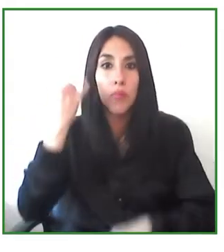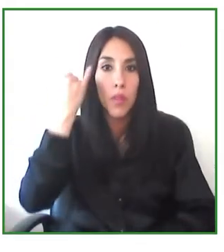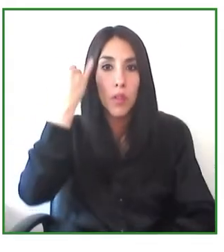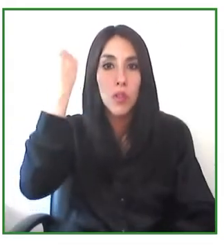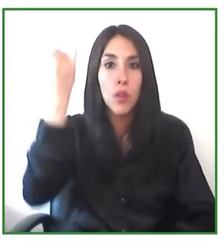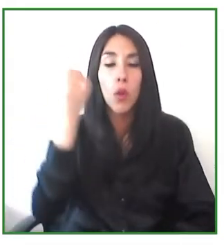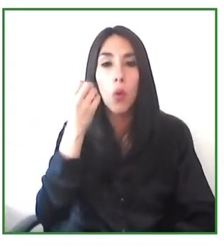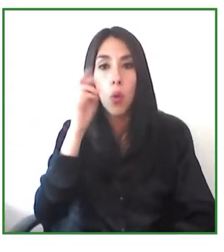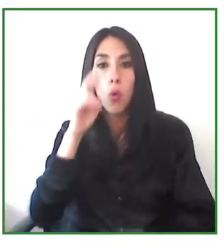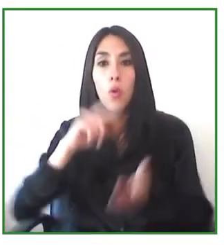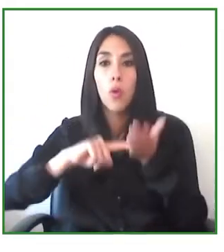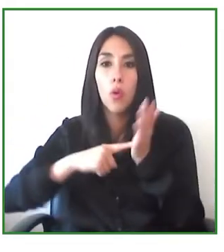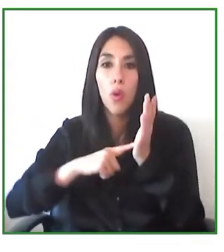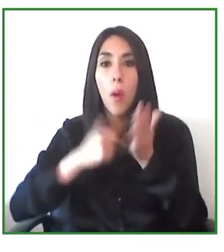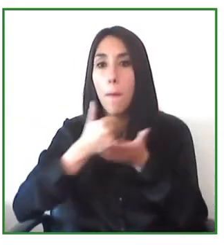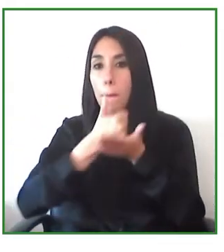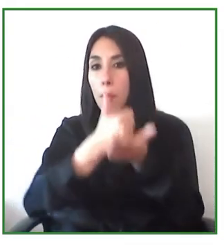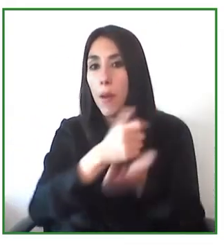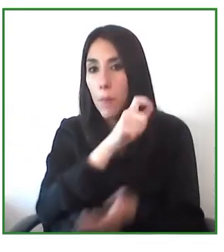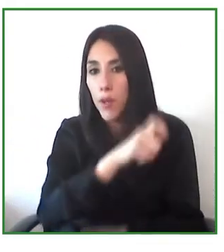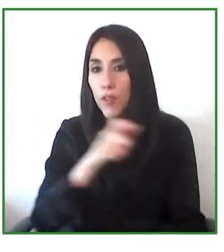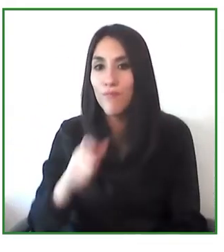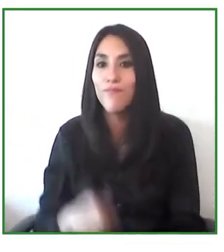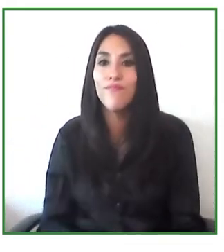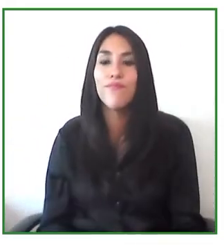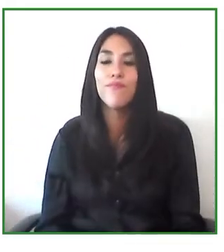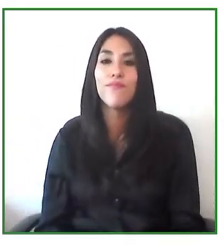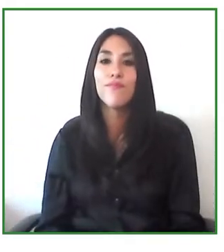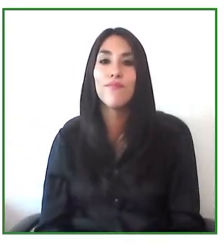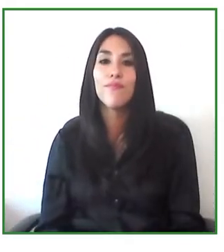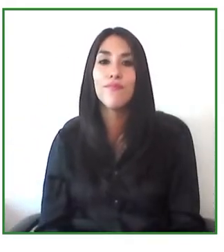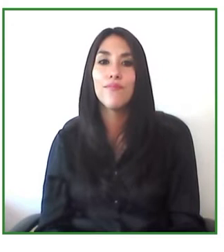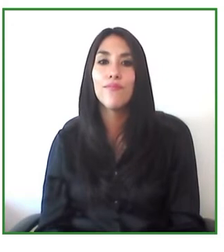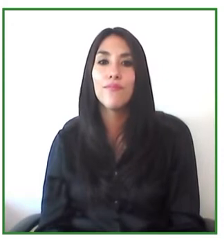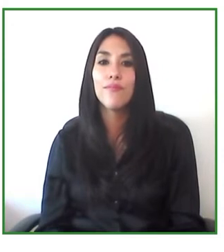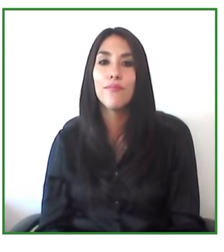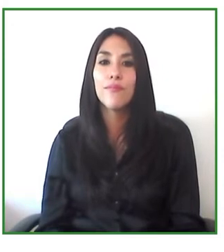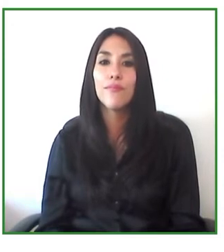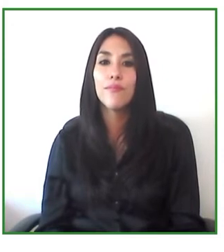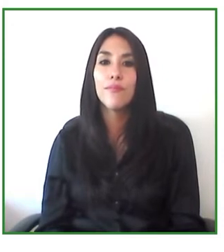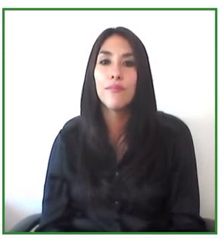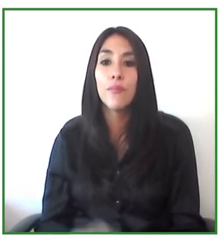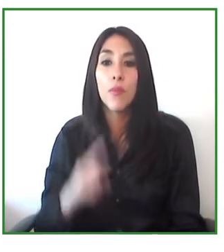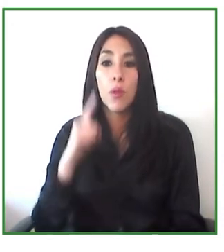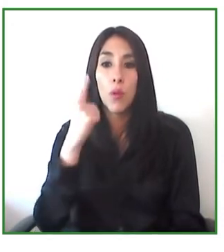Y principalmente, en el principio de toda esta implementación, habíamos enfocado